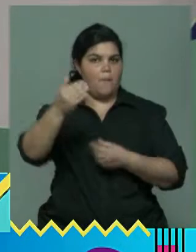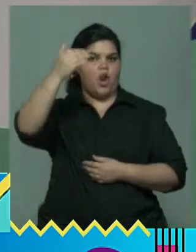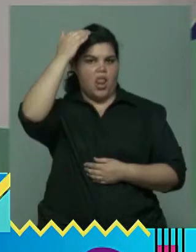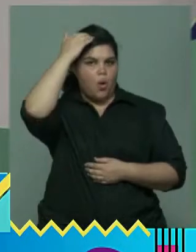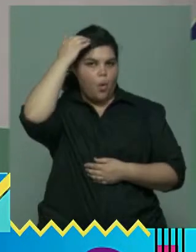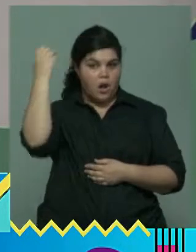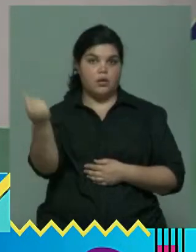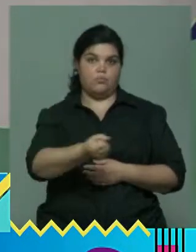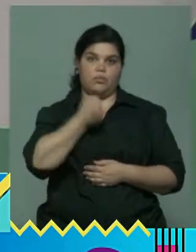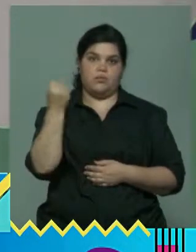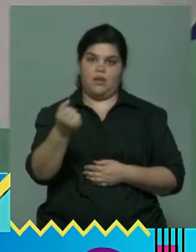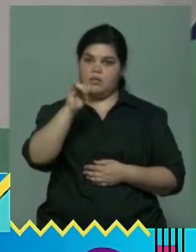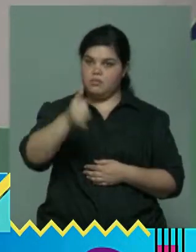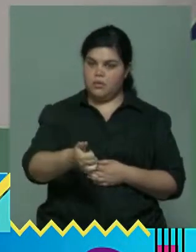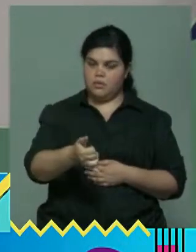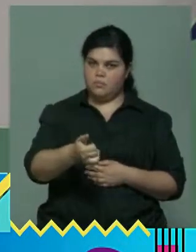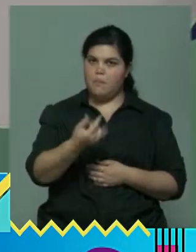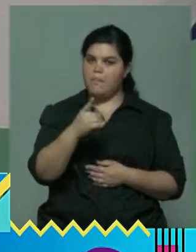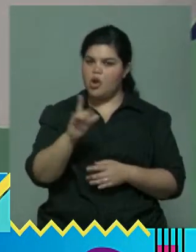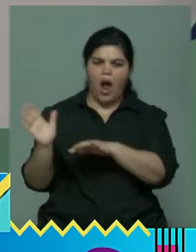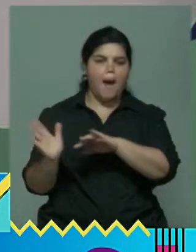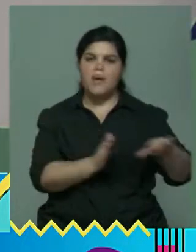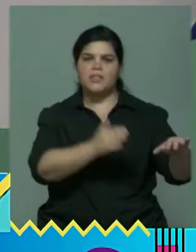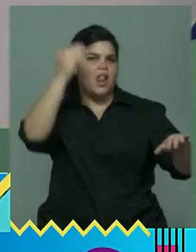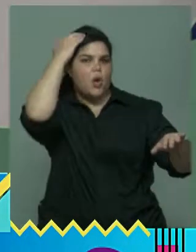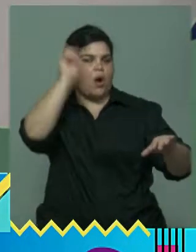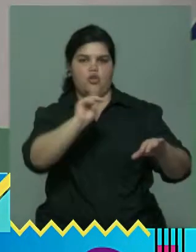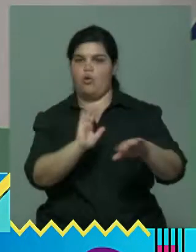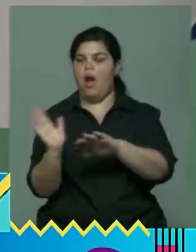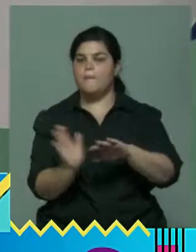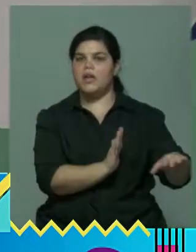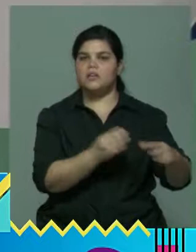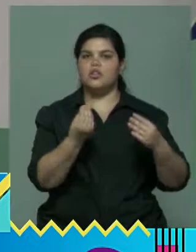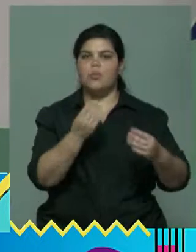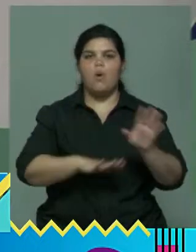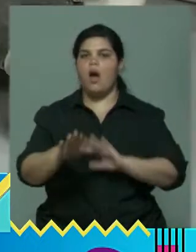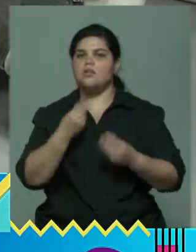algo fundamental. Fuera del lenguaje, ¿qué podemos llegar a hacer para ser más inclusivos?